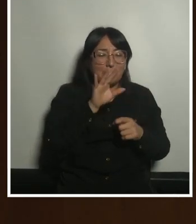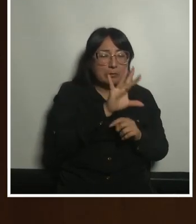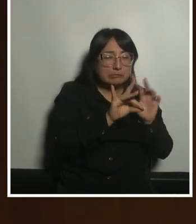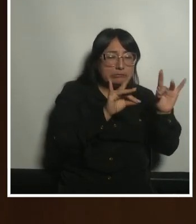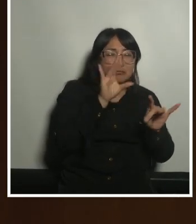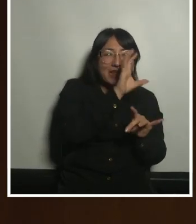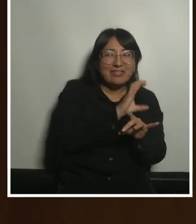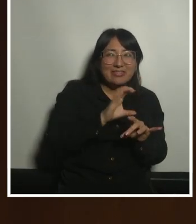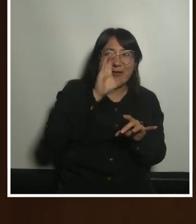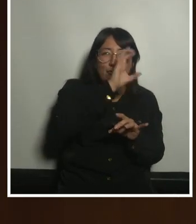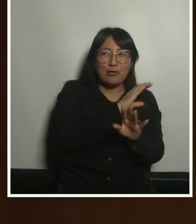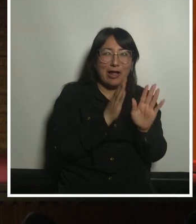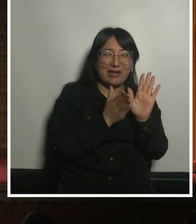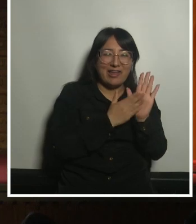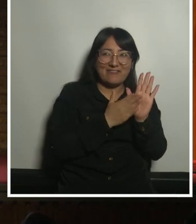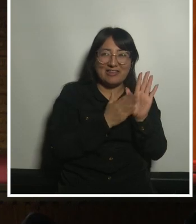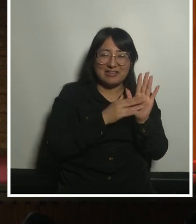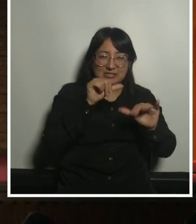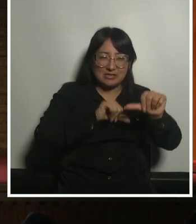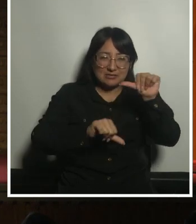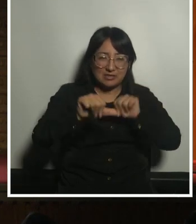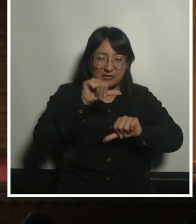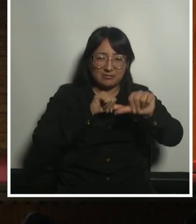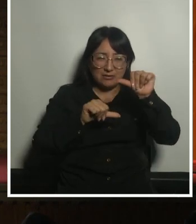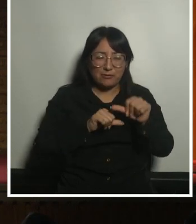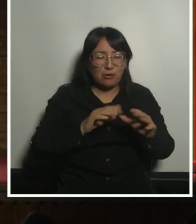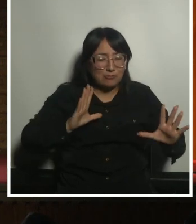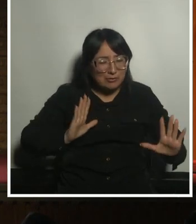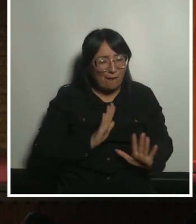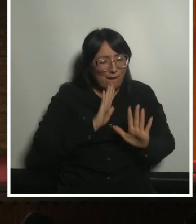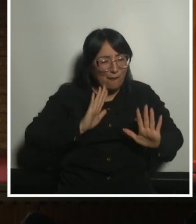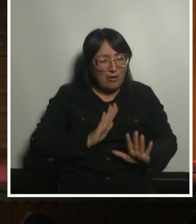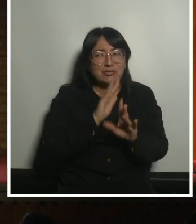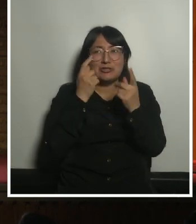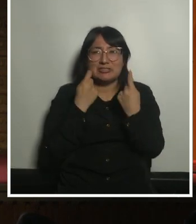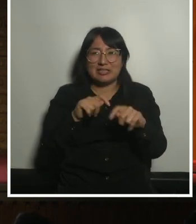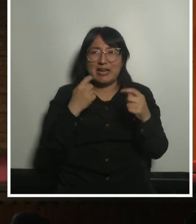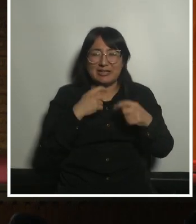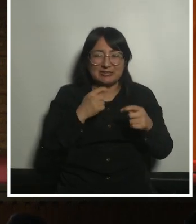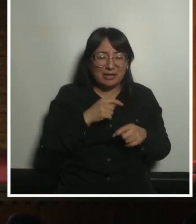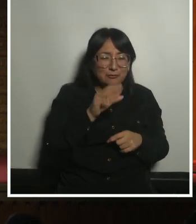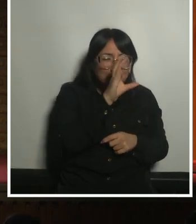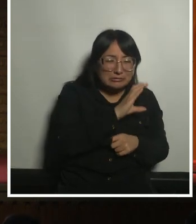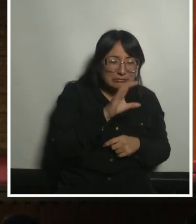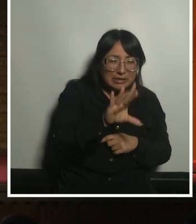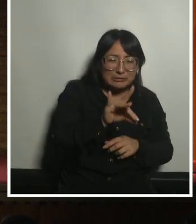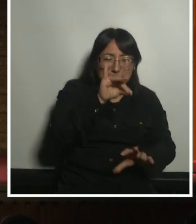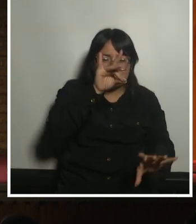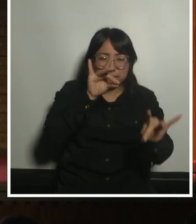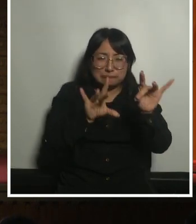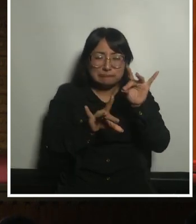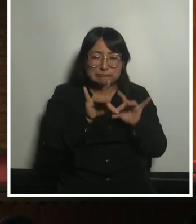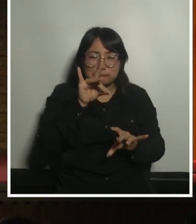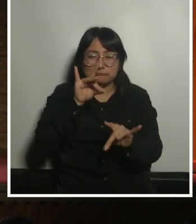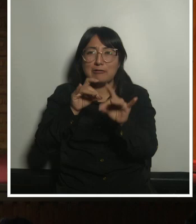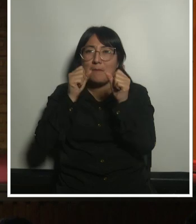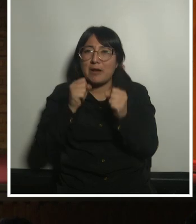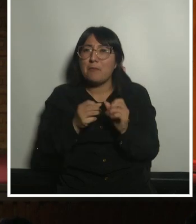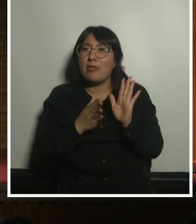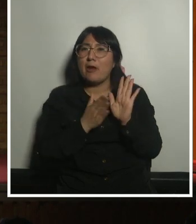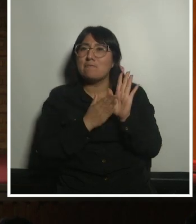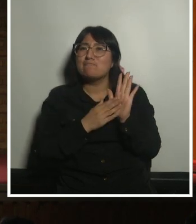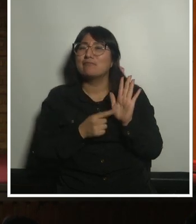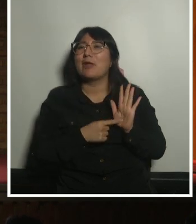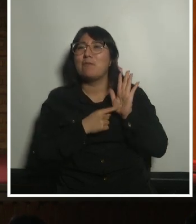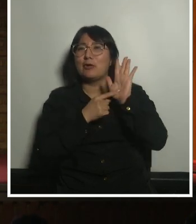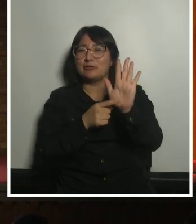científica, recogiendo desde la interdisciplina un esfuerzo también, tratando de sumar distintas disciplinas científicas para dar cuenta de esta